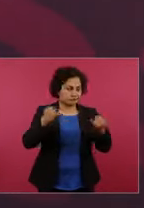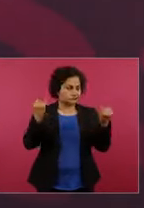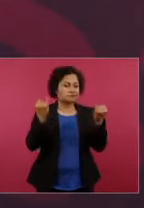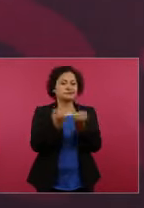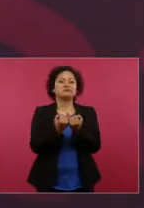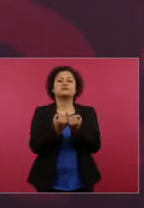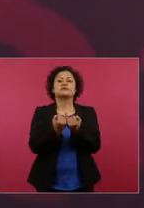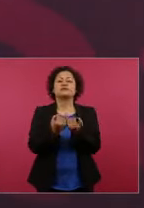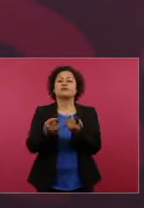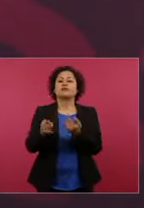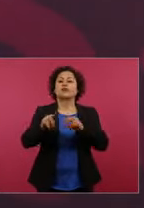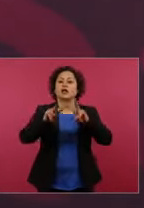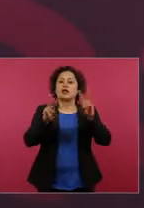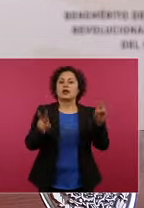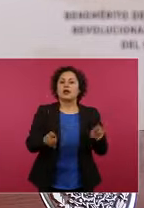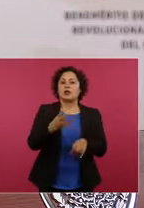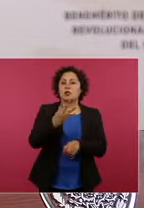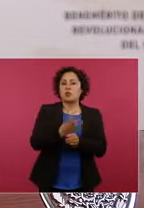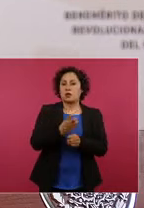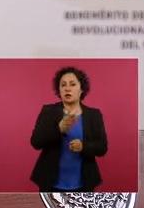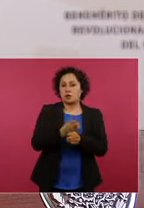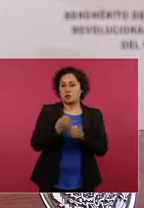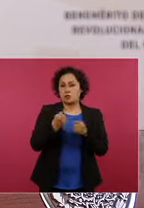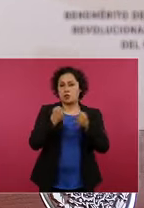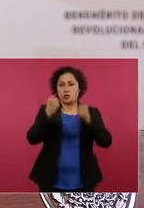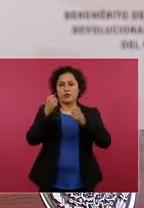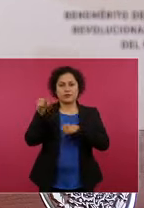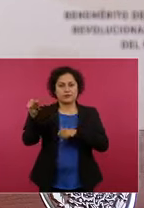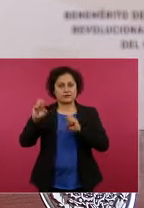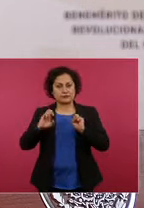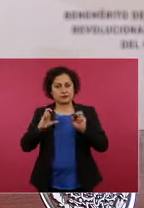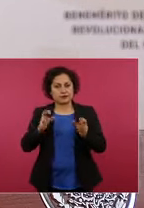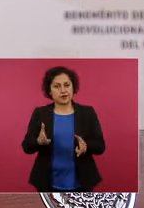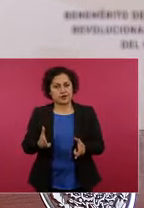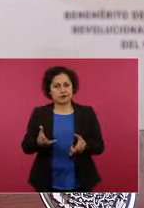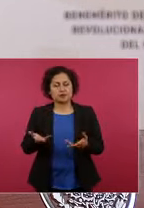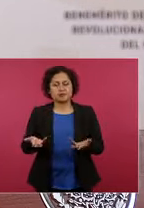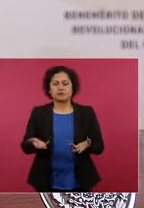El Cuarto Poder en Chiapas,